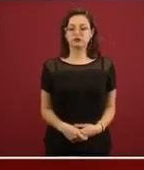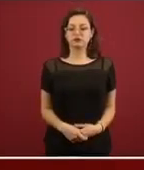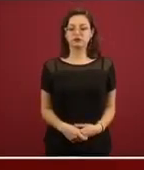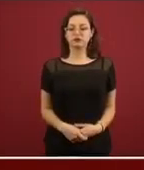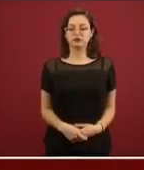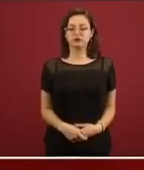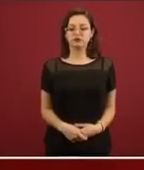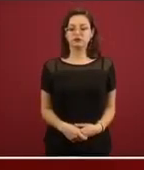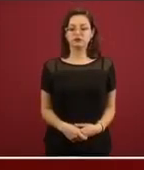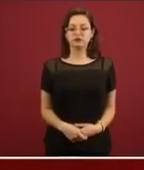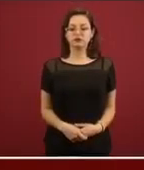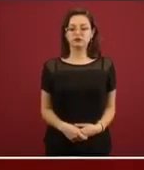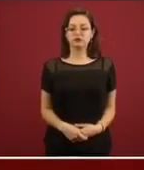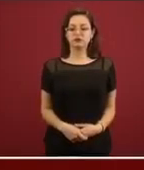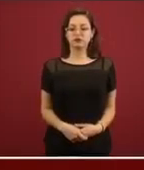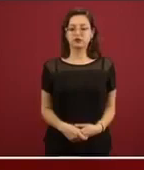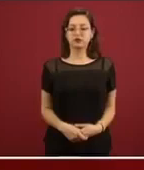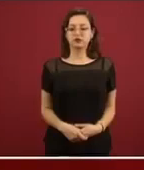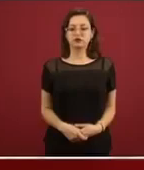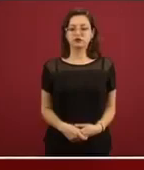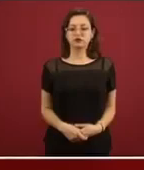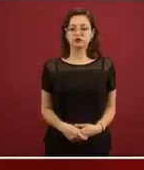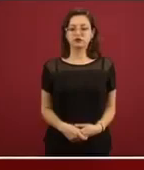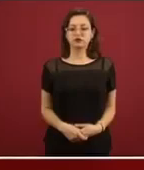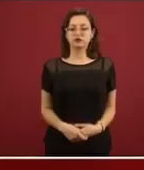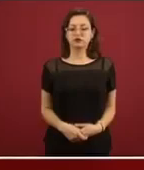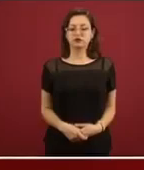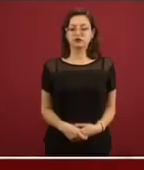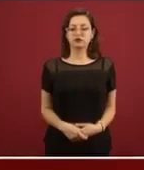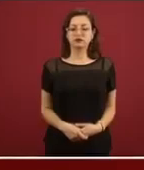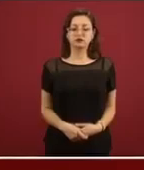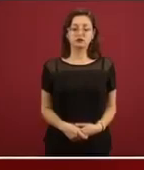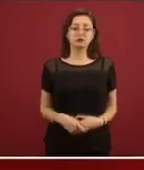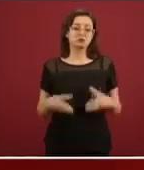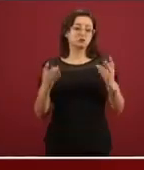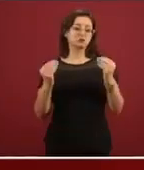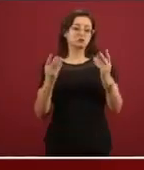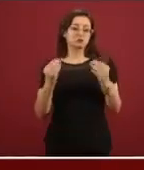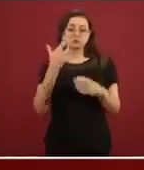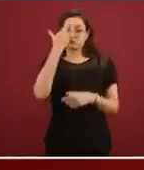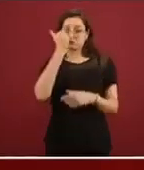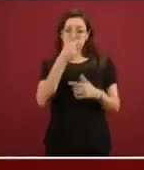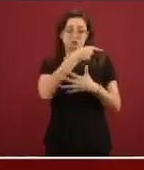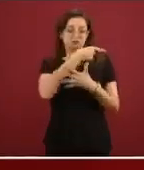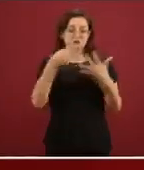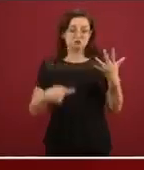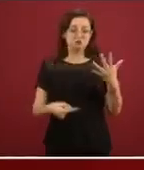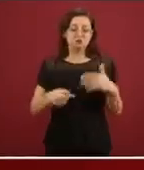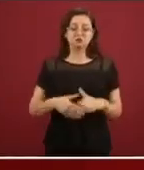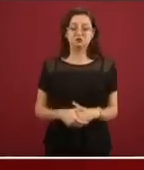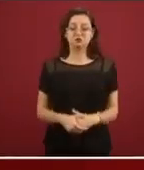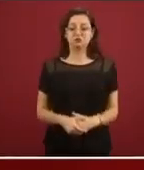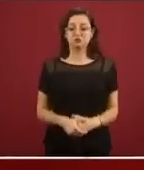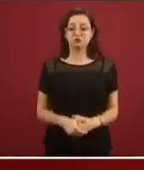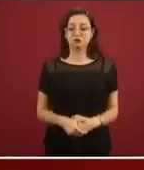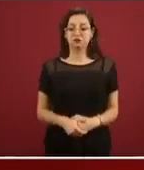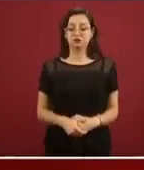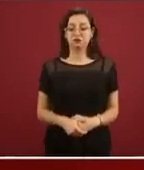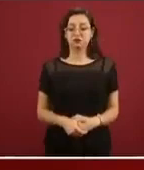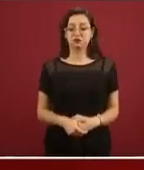puede ser también por omisión de los… Puede ser por muchas razones. Y entonces esa omisión puede